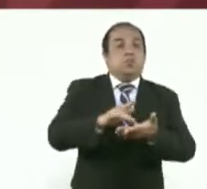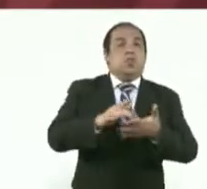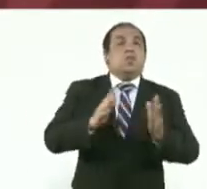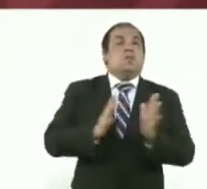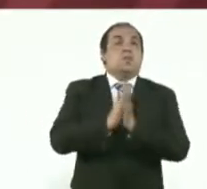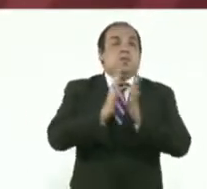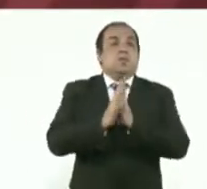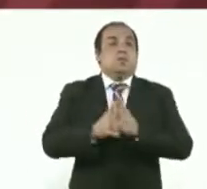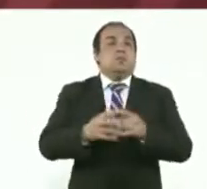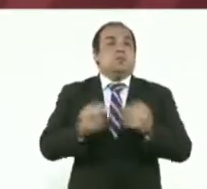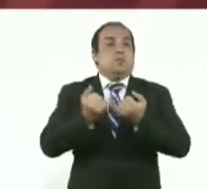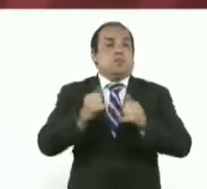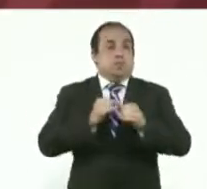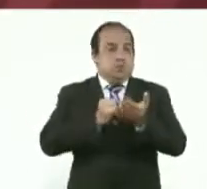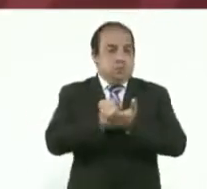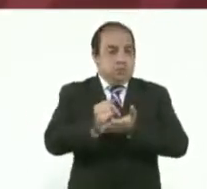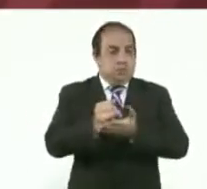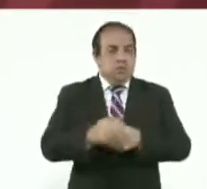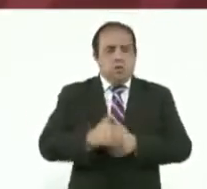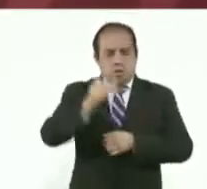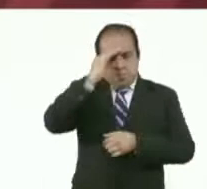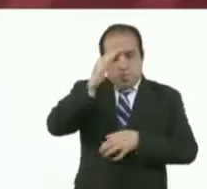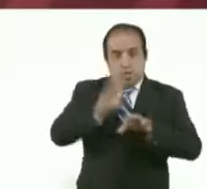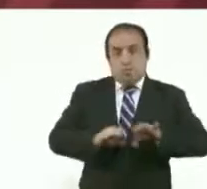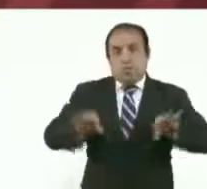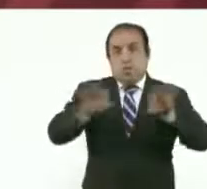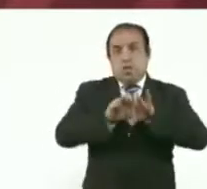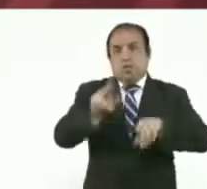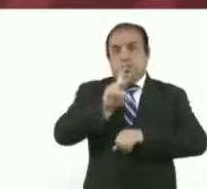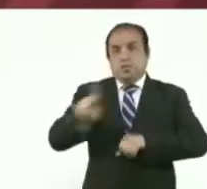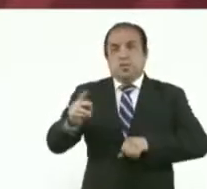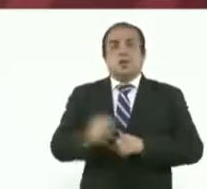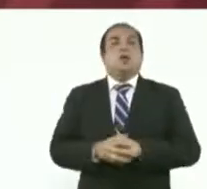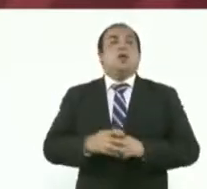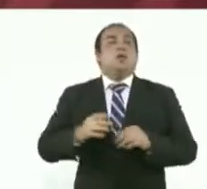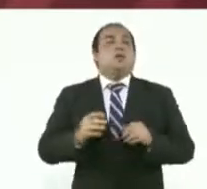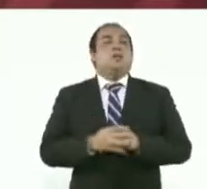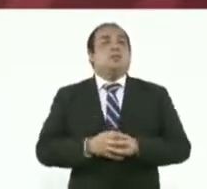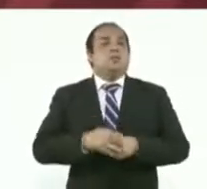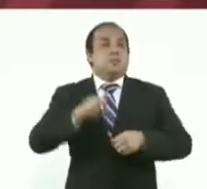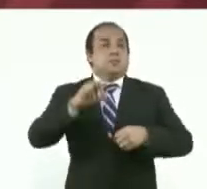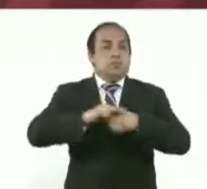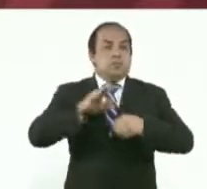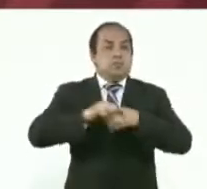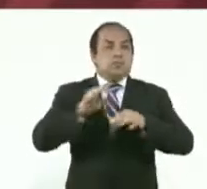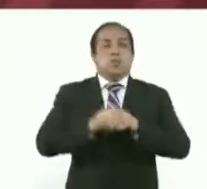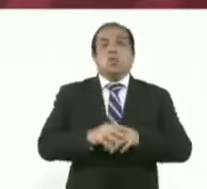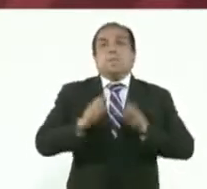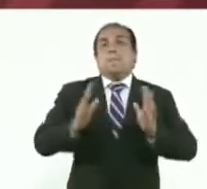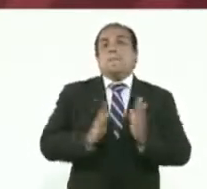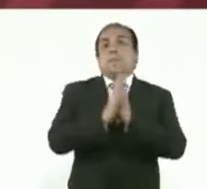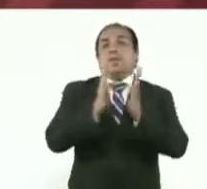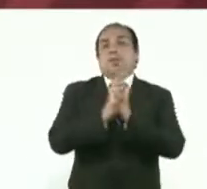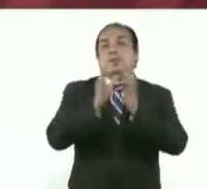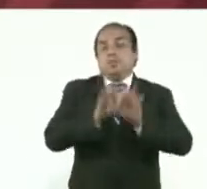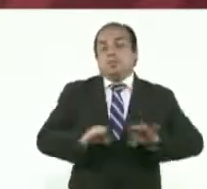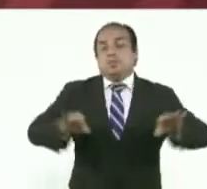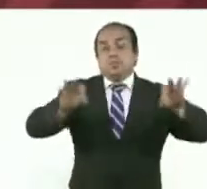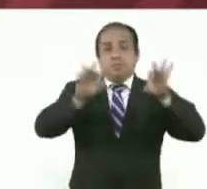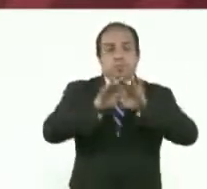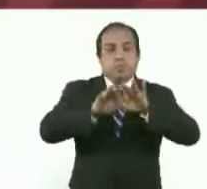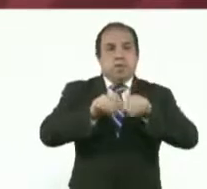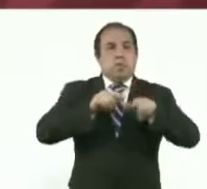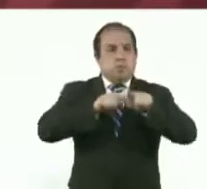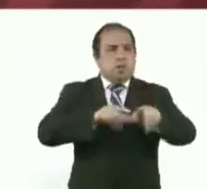y es importante para la ciudadanía, es un ejercicio de democracia participativa importante, y van a seguir cumpliendo con su función, y una de